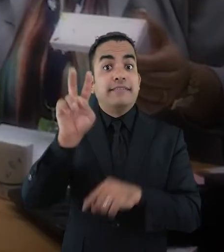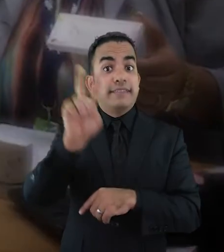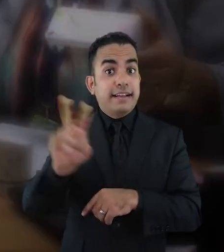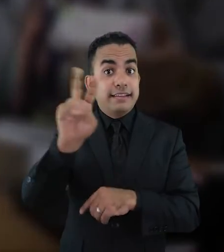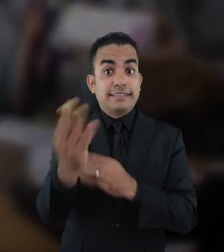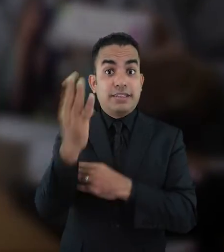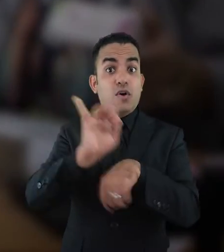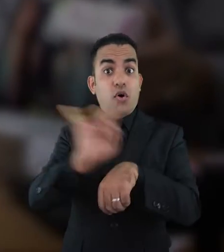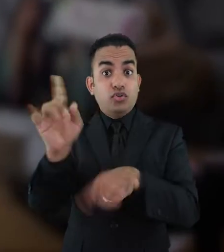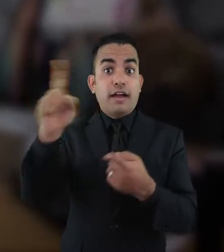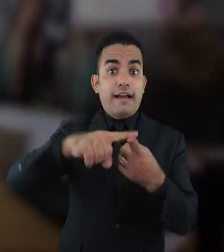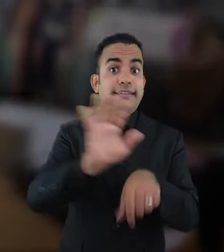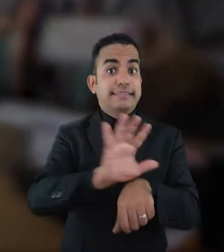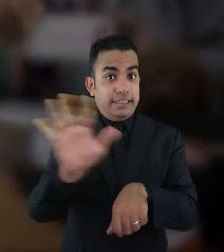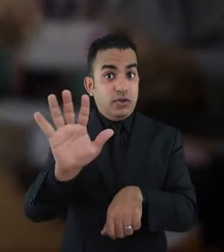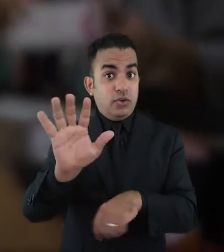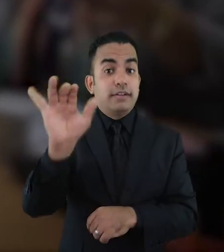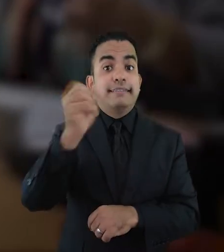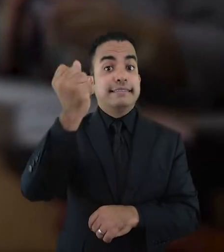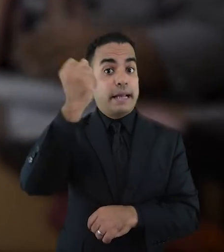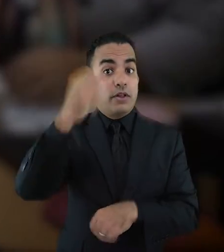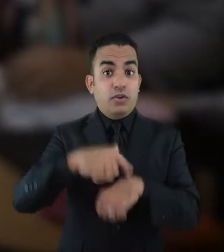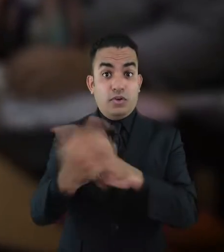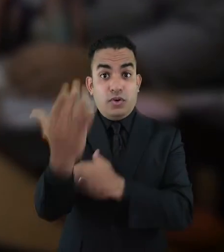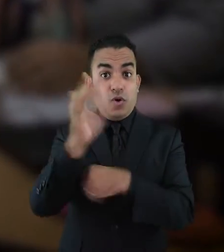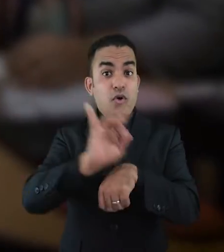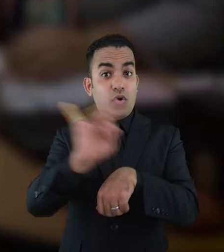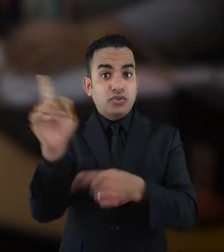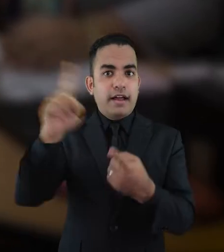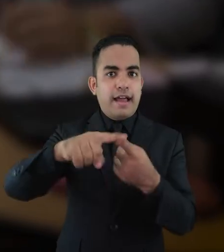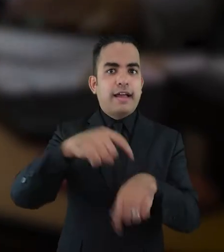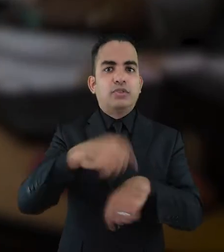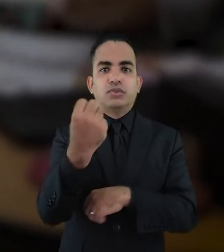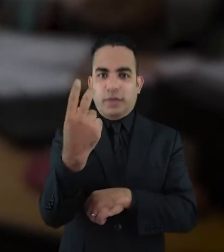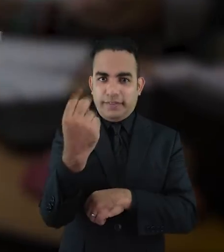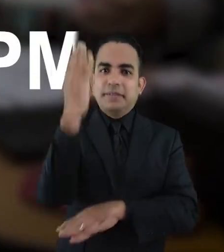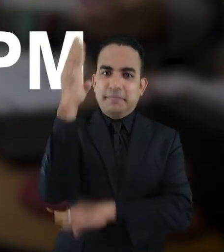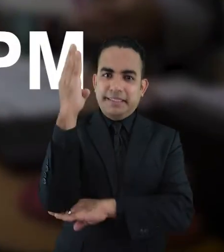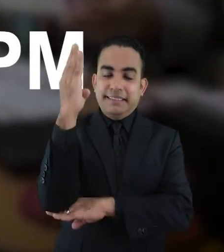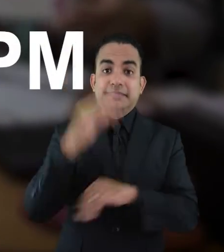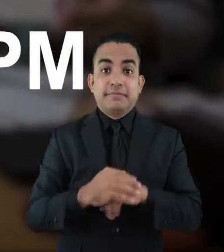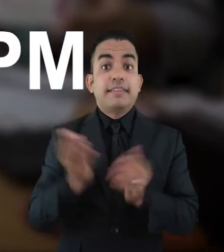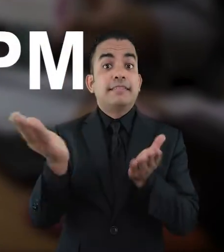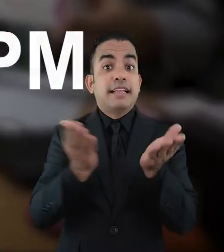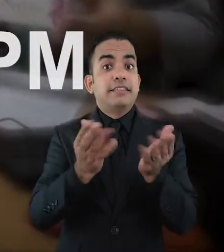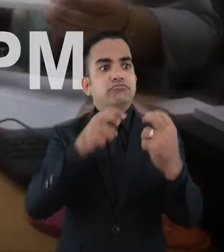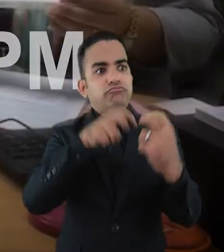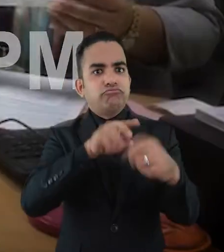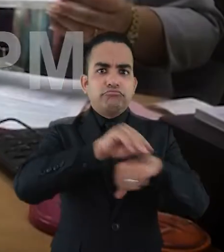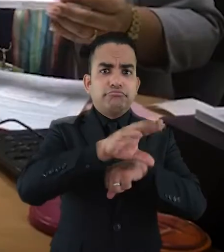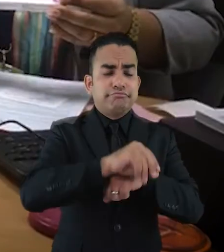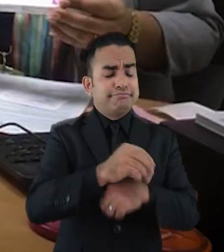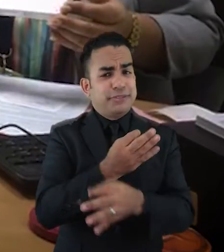disponible de lunes a viernes de 8 de la mañana a 5 de la tarde y los sábados de 8 de la mañana a 12 del mediodía.